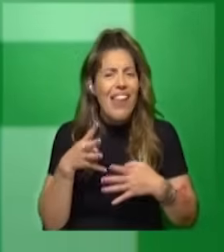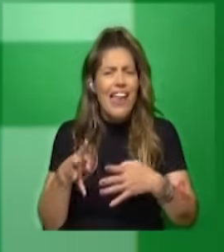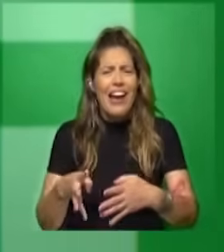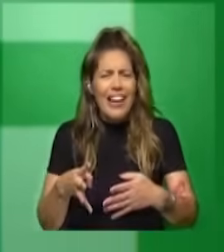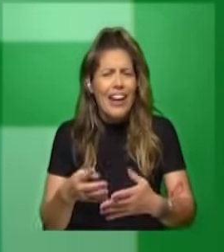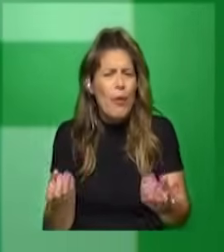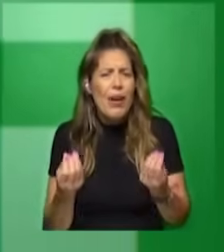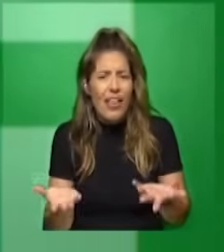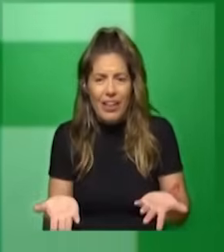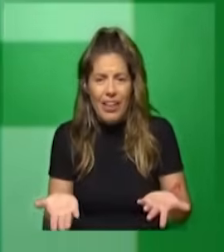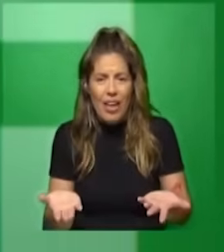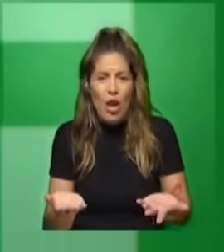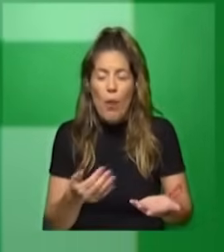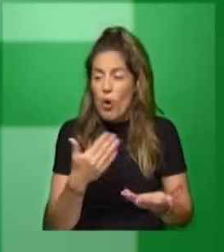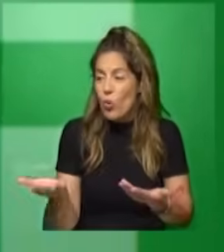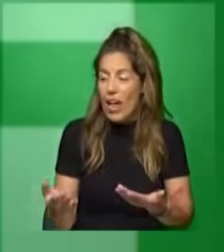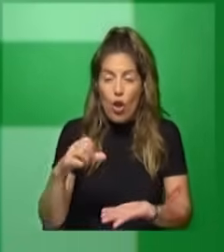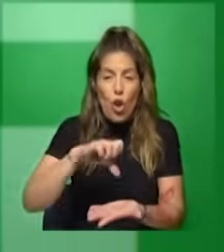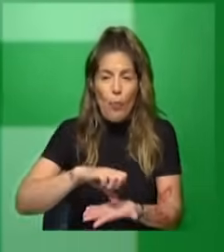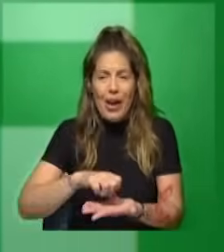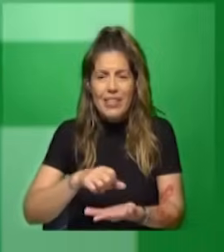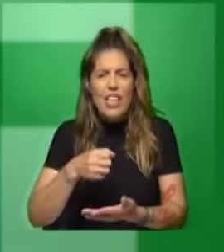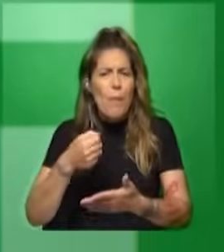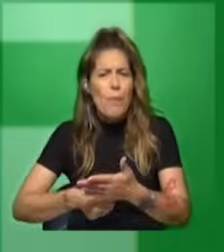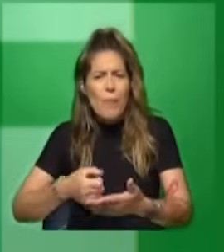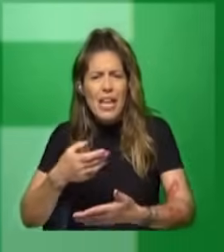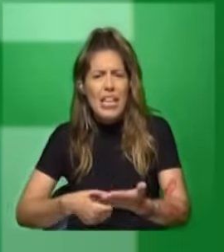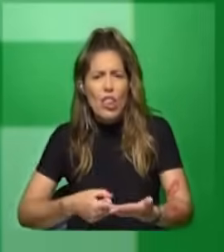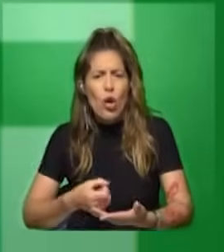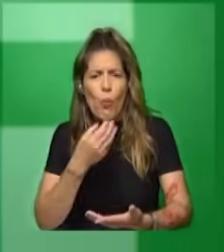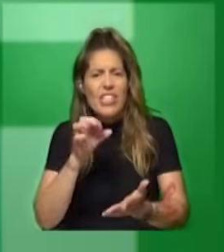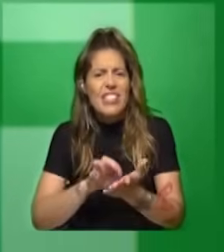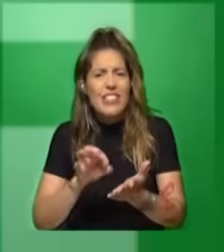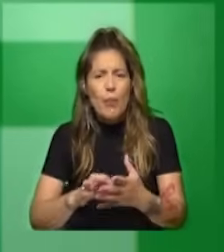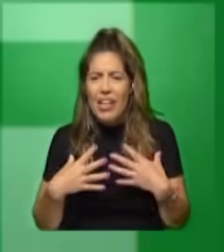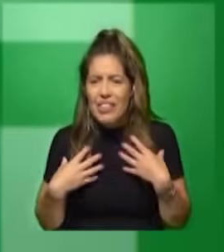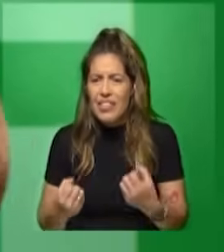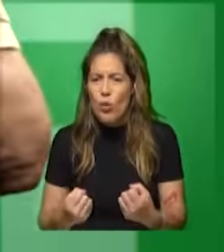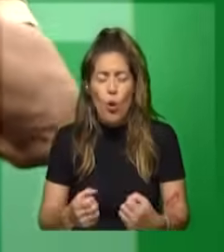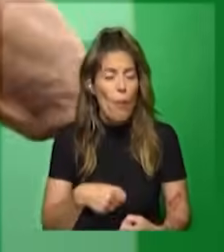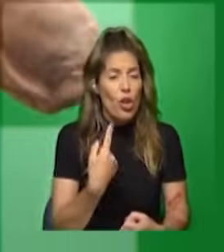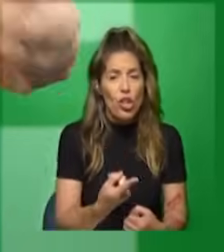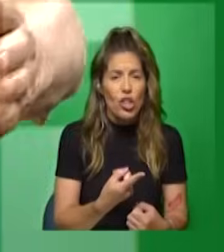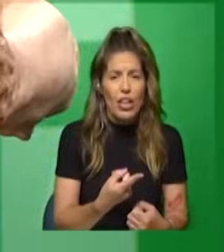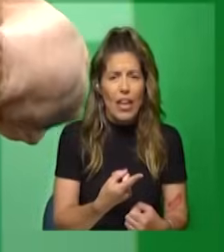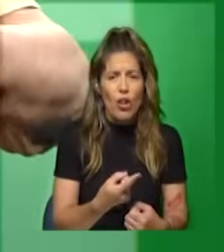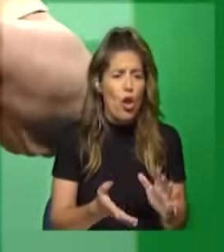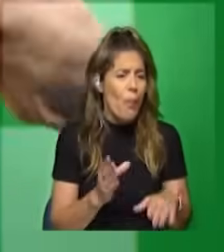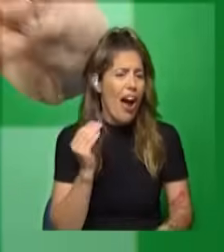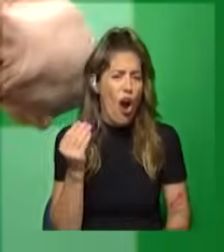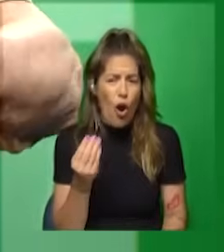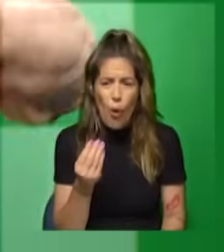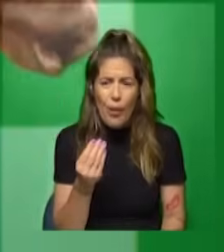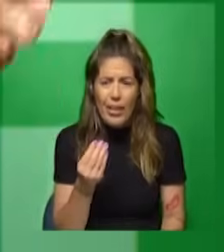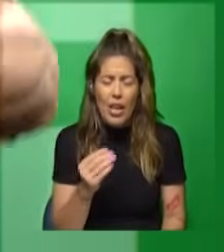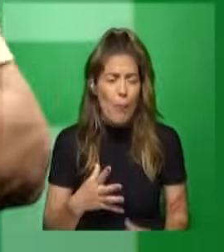absurdo en sí. Por un lado tenés en los países la gente peleando por un buen sistema de salud, y por otro lado largás a los más jóvenes y